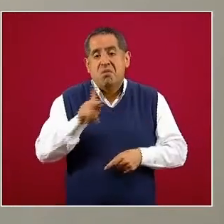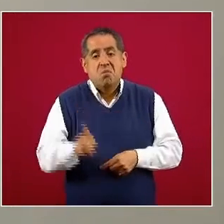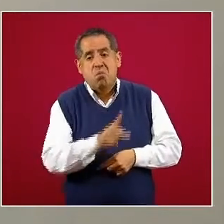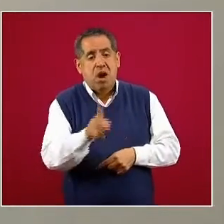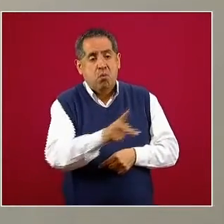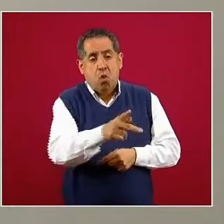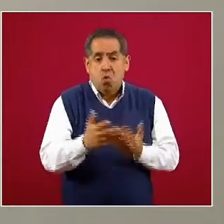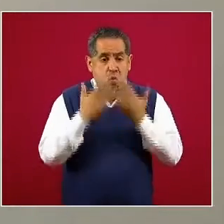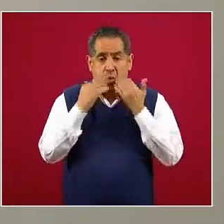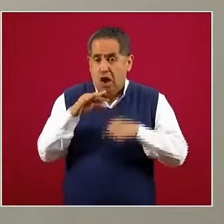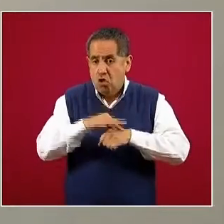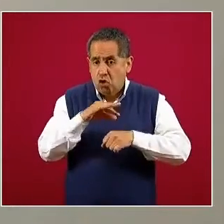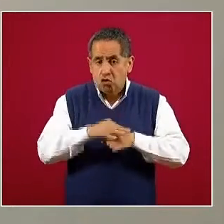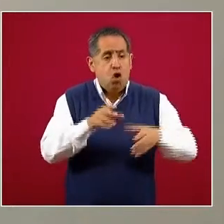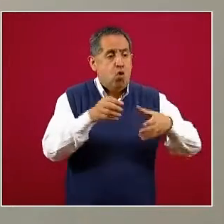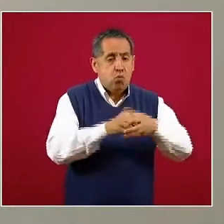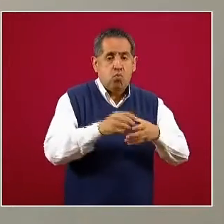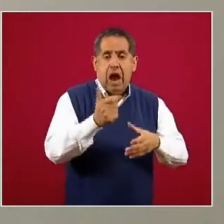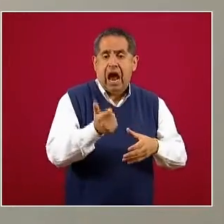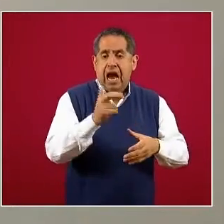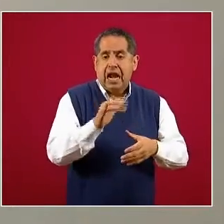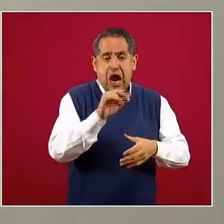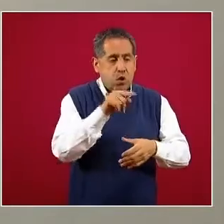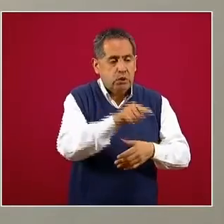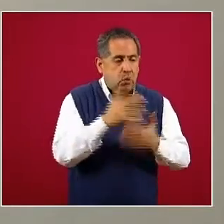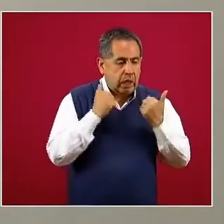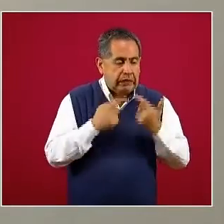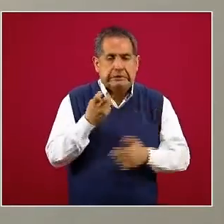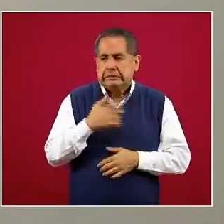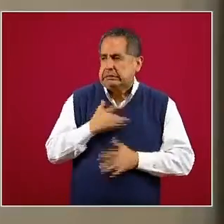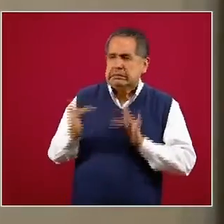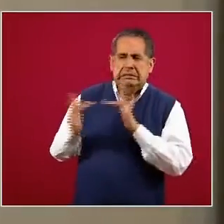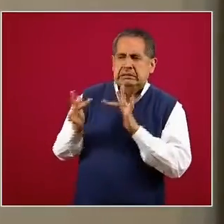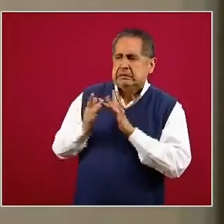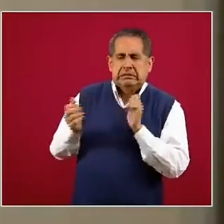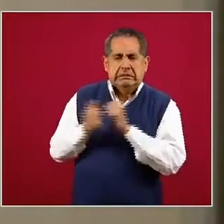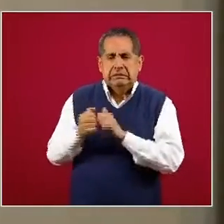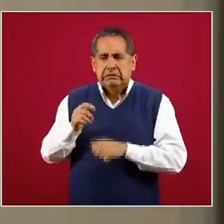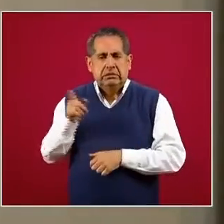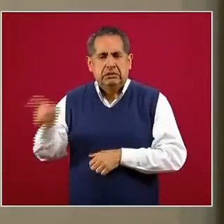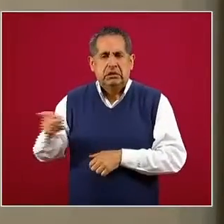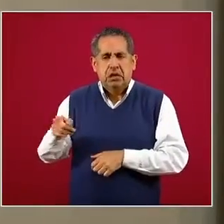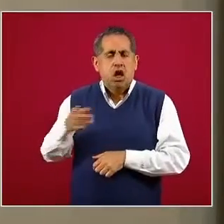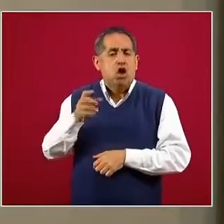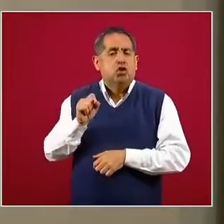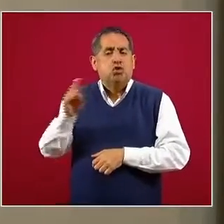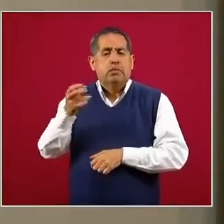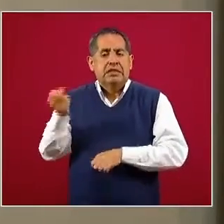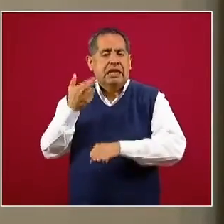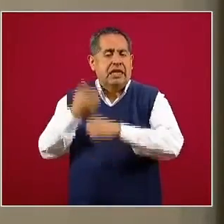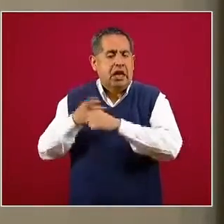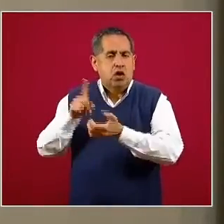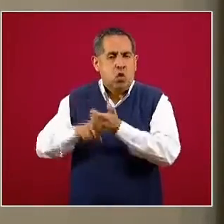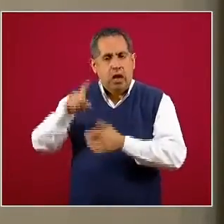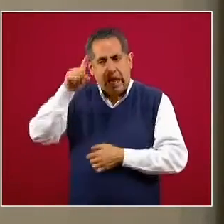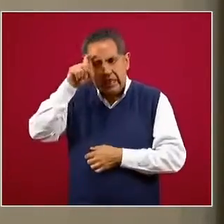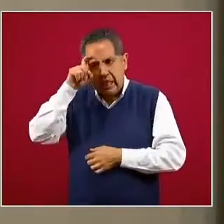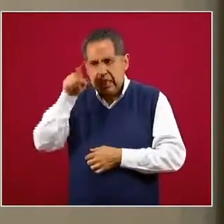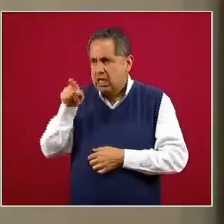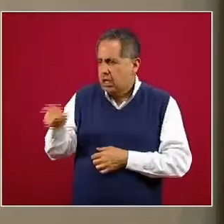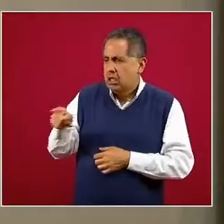millones de mexicanas y mexicanos, ha atendido que este sector social, abandonado por el